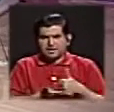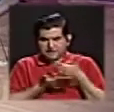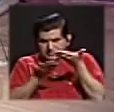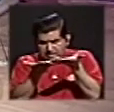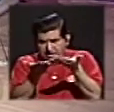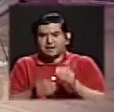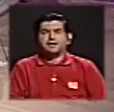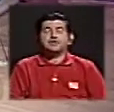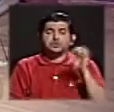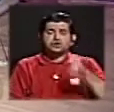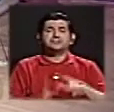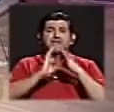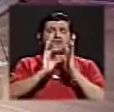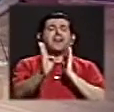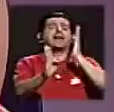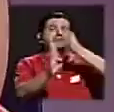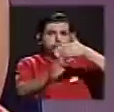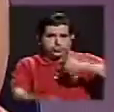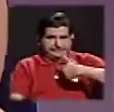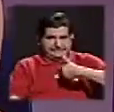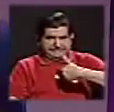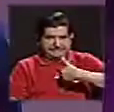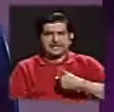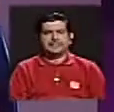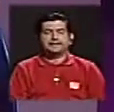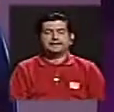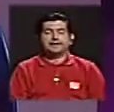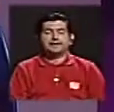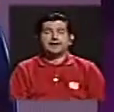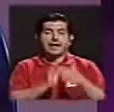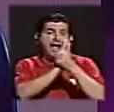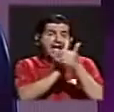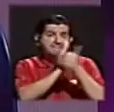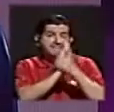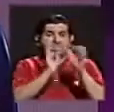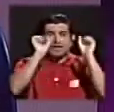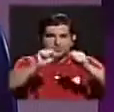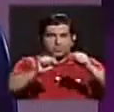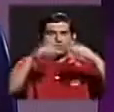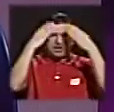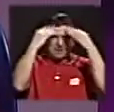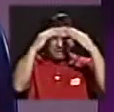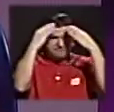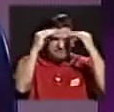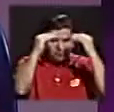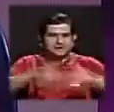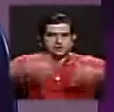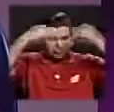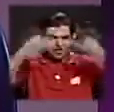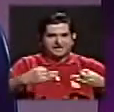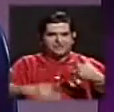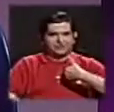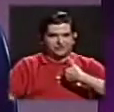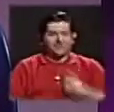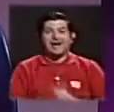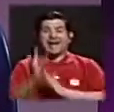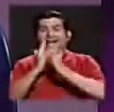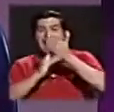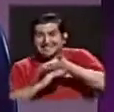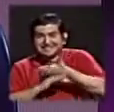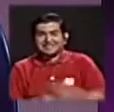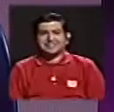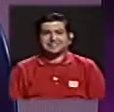una relación bastante directa entre la capacidad de tener la información para poder decidir, tener el acceso